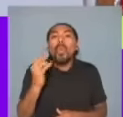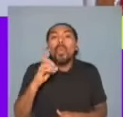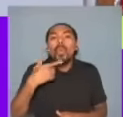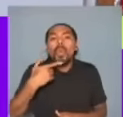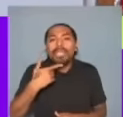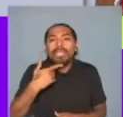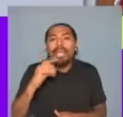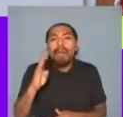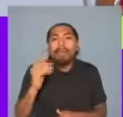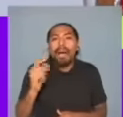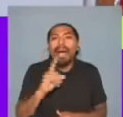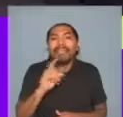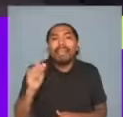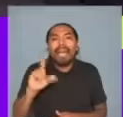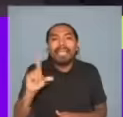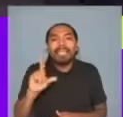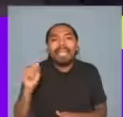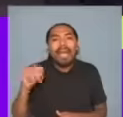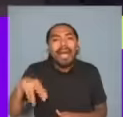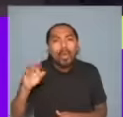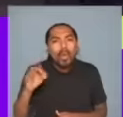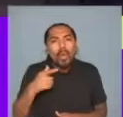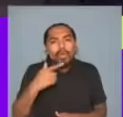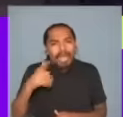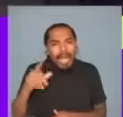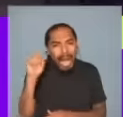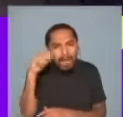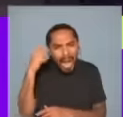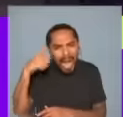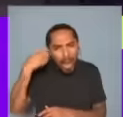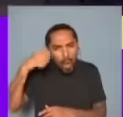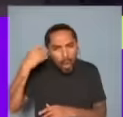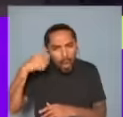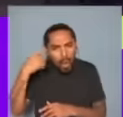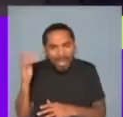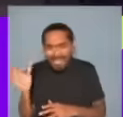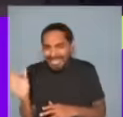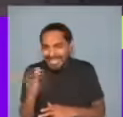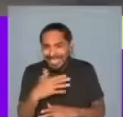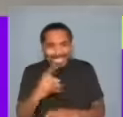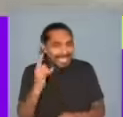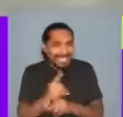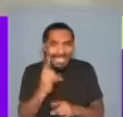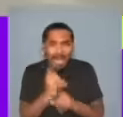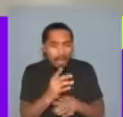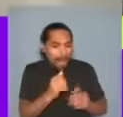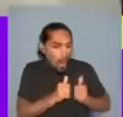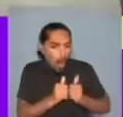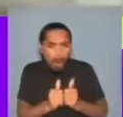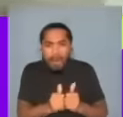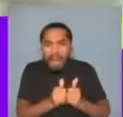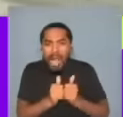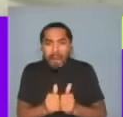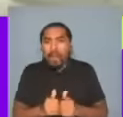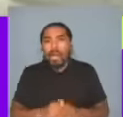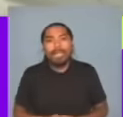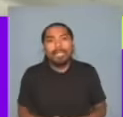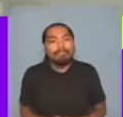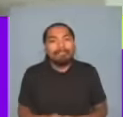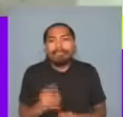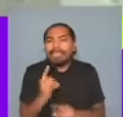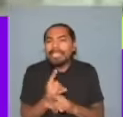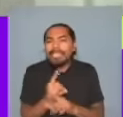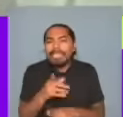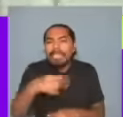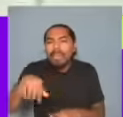mucho recorrido, y la verdad que todavía impacta, llevando en su alma a su River Plate querido, sí, ¿no? Sí. Y